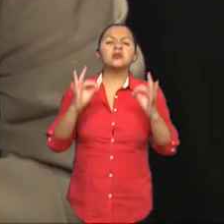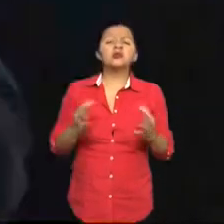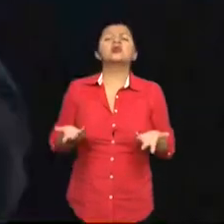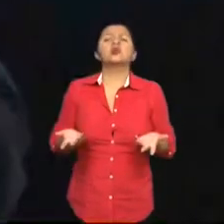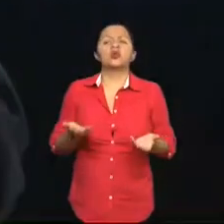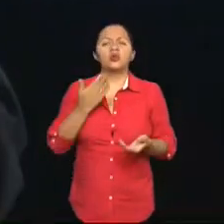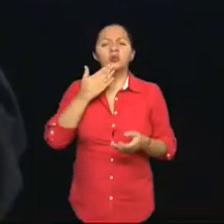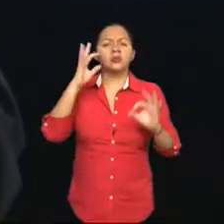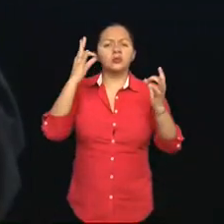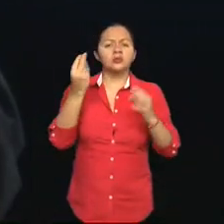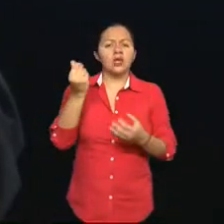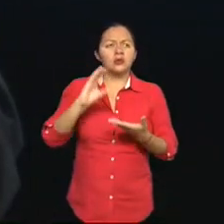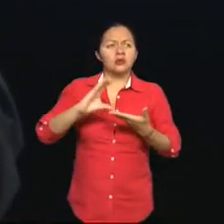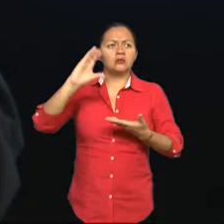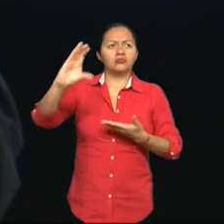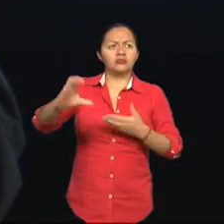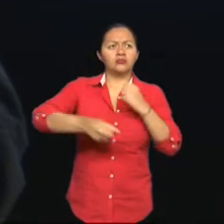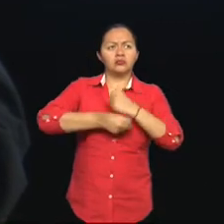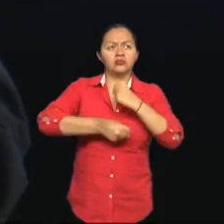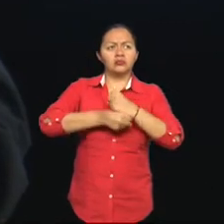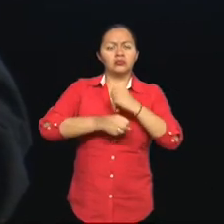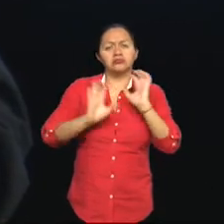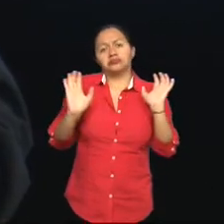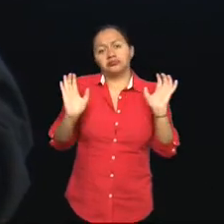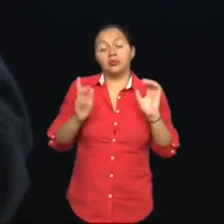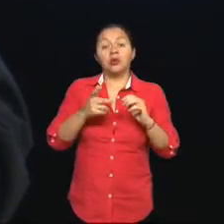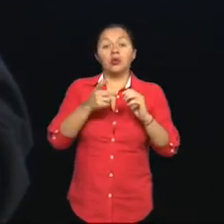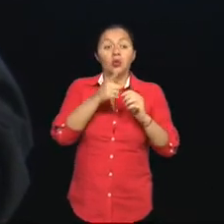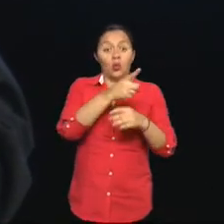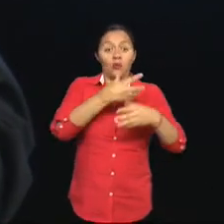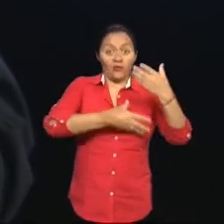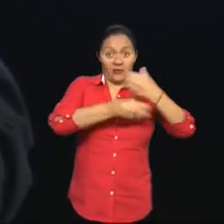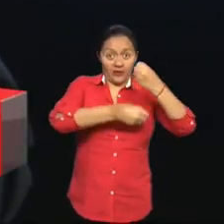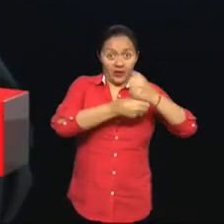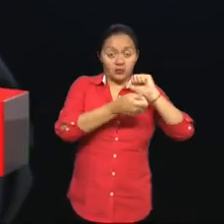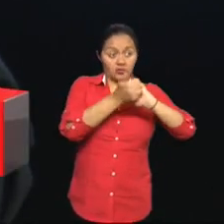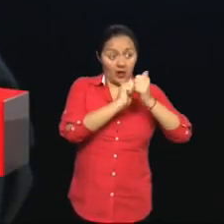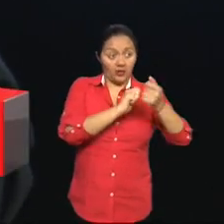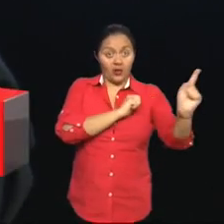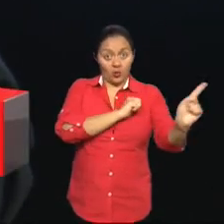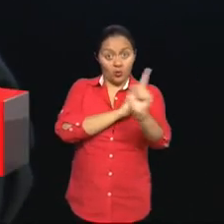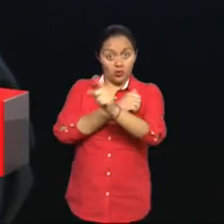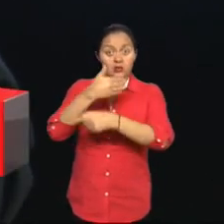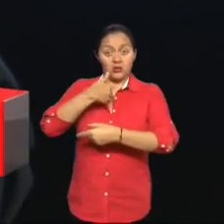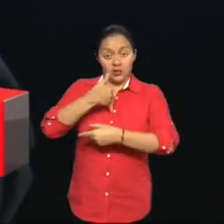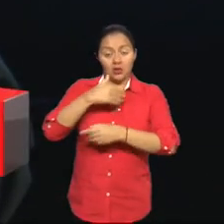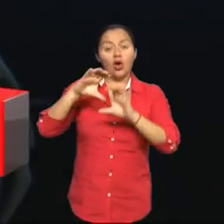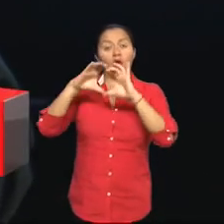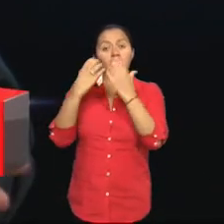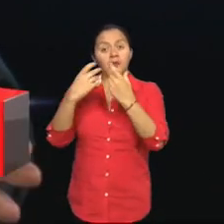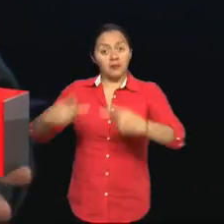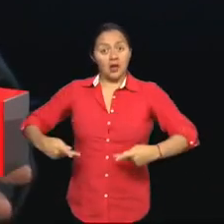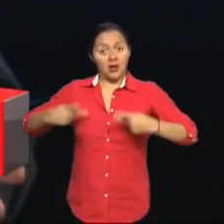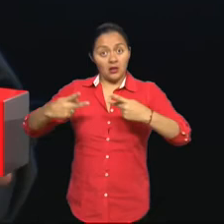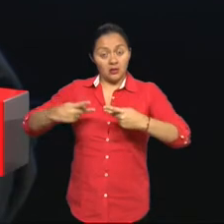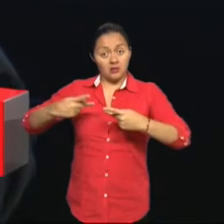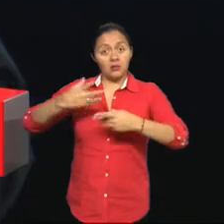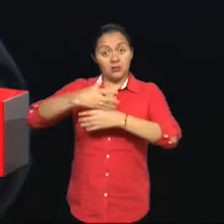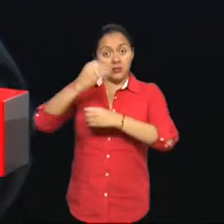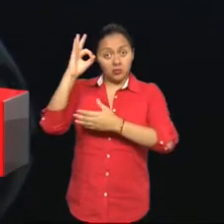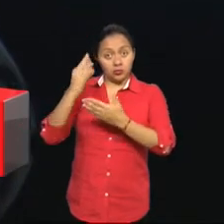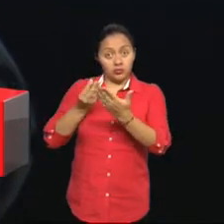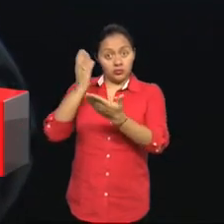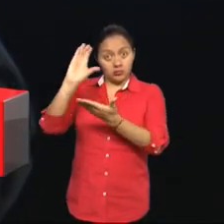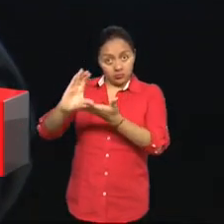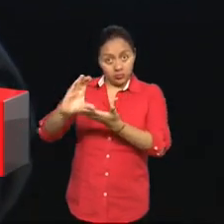cuenta más o menos para poder trabajar eso? ¿Cada federación tiene un presupuesto y el Comité Paralímpico tiene otro presupuesto que es dado por el Estado o